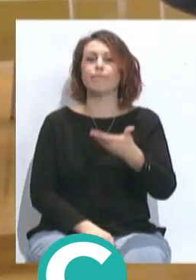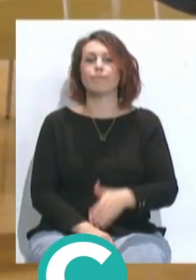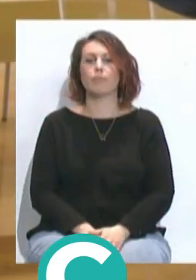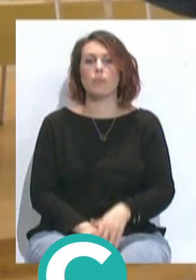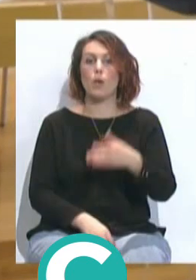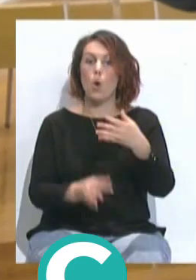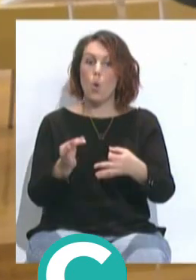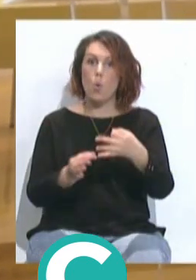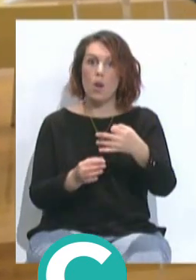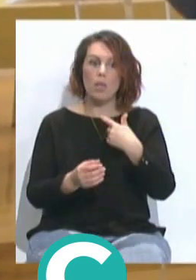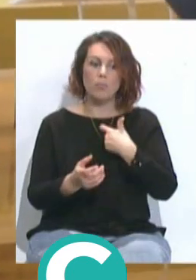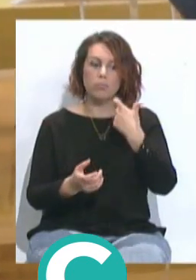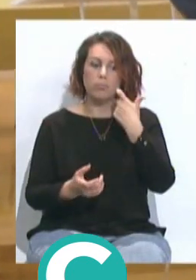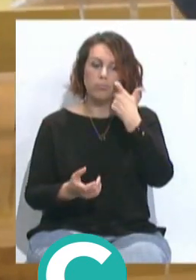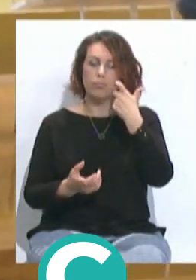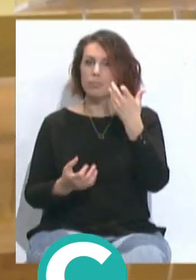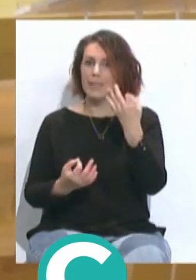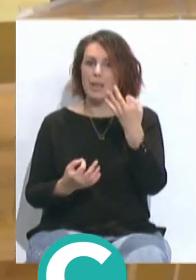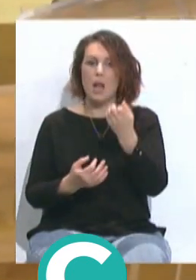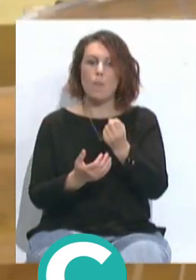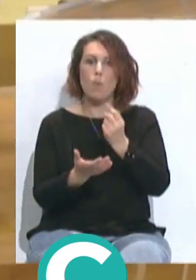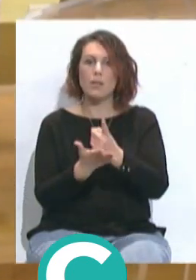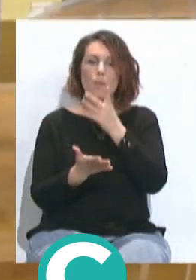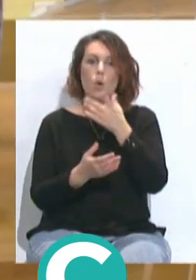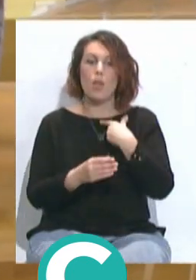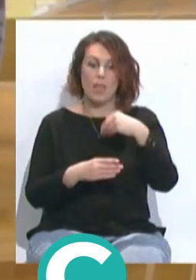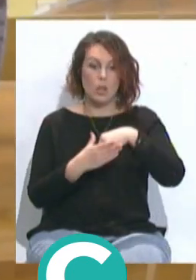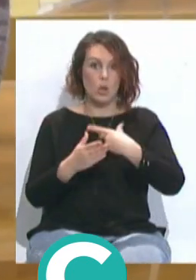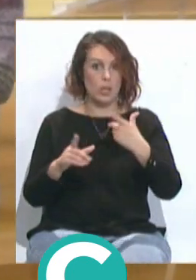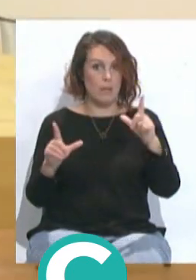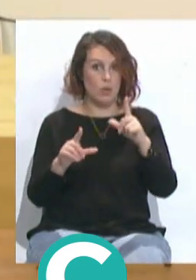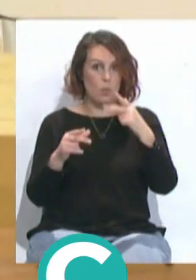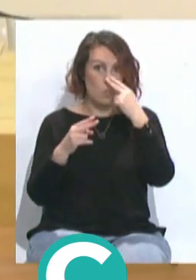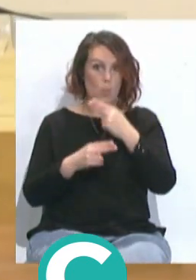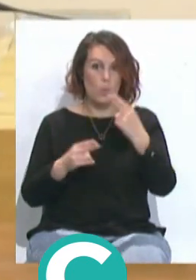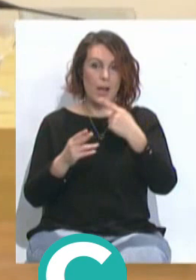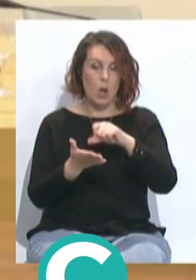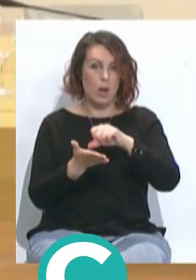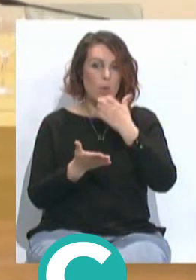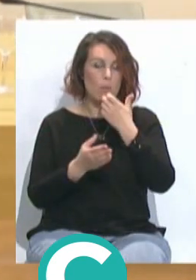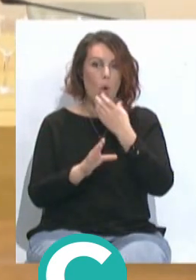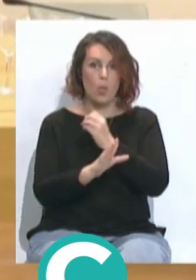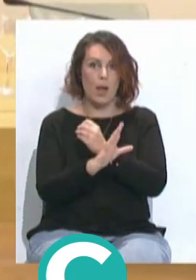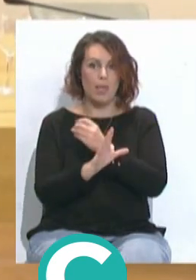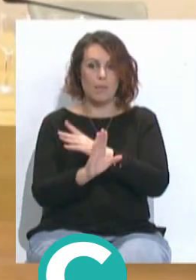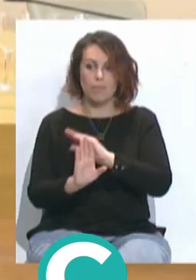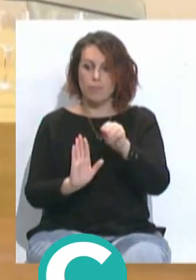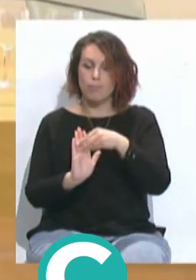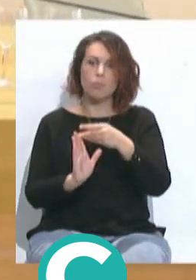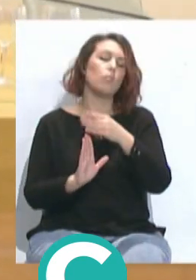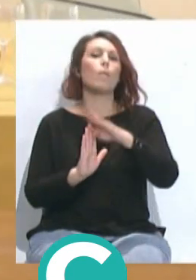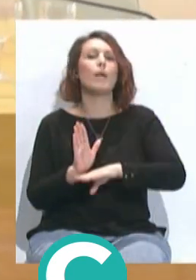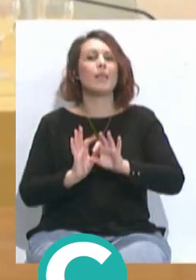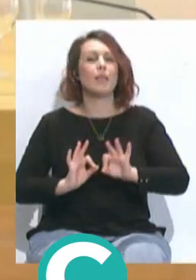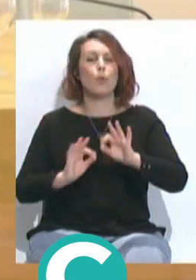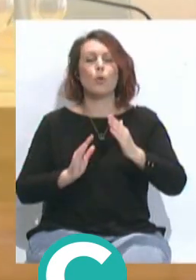El jurado destacó en su fallo la apuesta por introducir en la parrilla de una televisión pública local como Onda Cádiz un programa específico